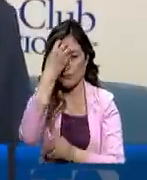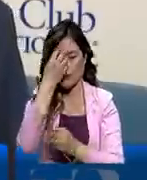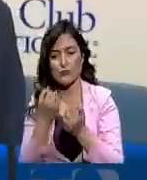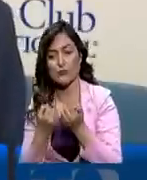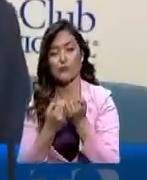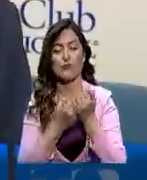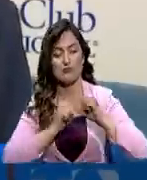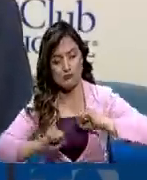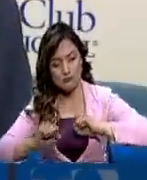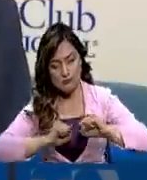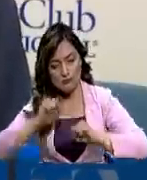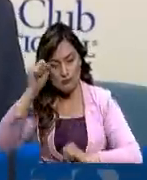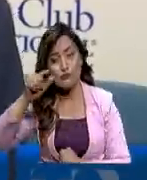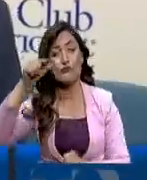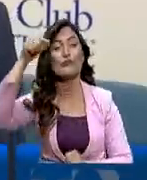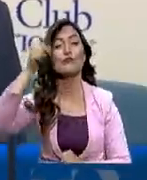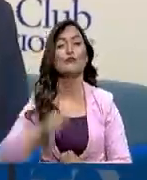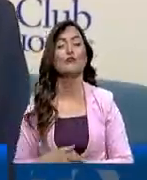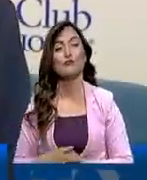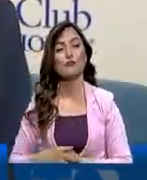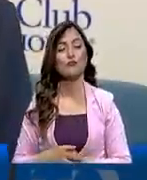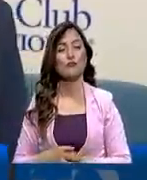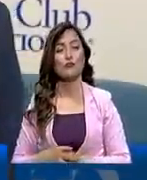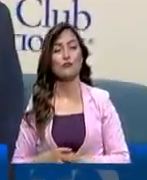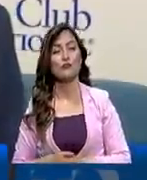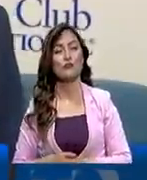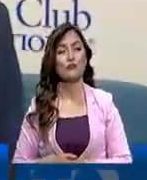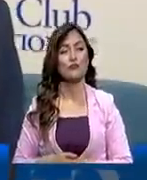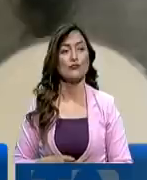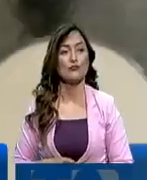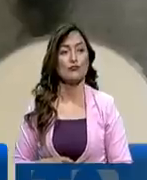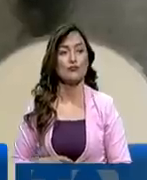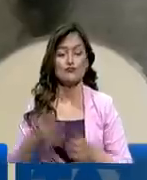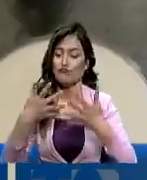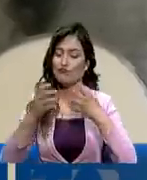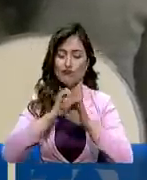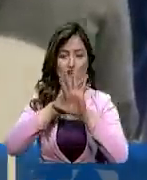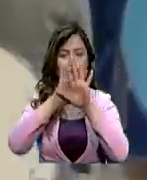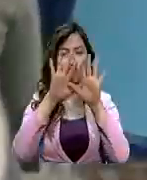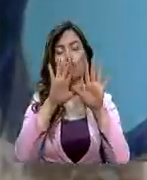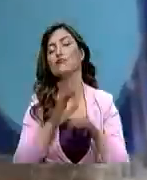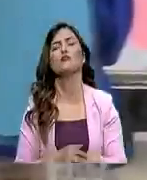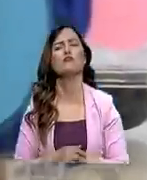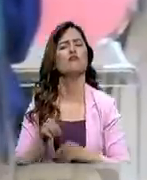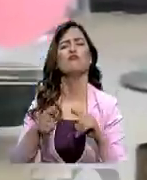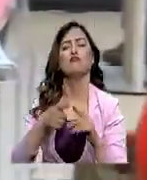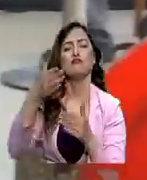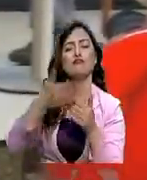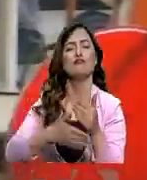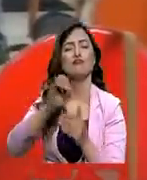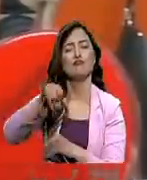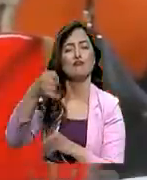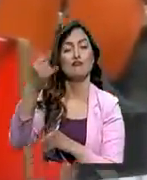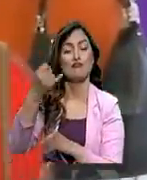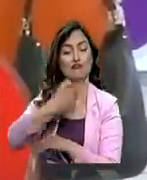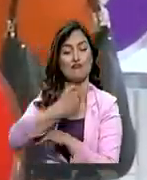apoyar los esfuerzos del Estado de una manera sostenible, de una manera también transparente. Las jornadas se realizarán hasta el próximo jueves, día en el